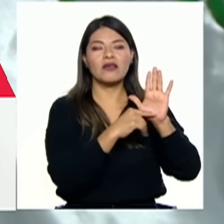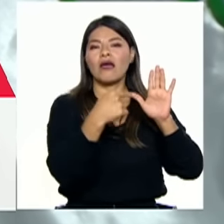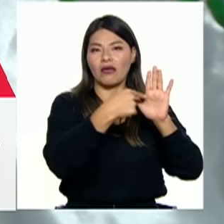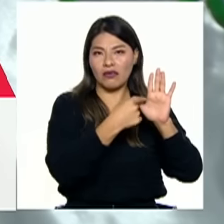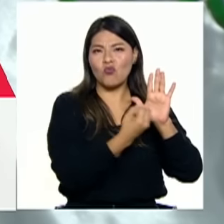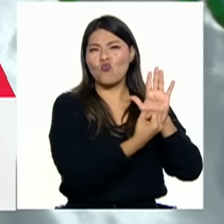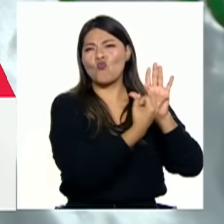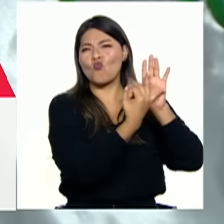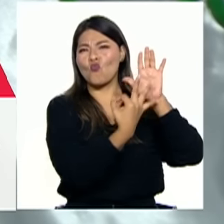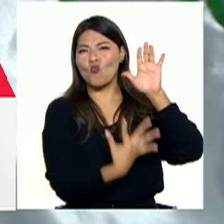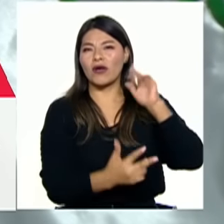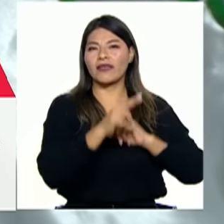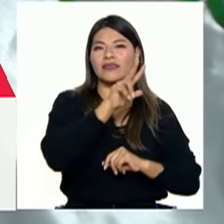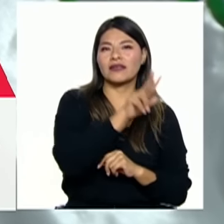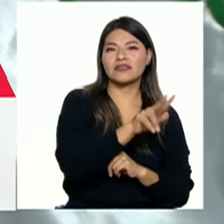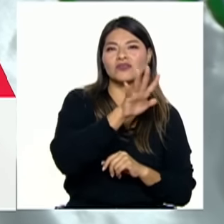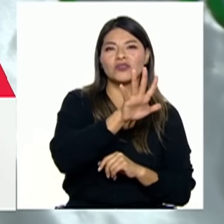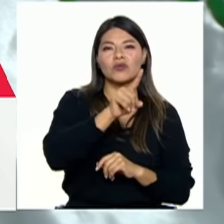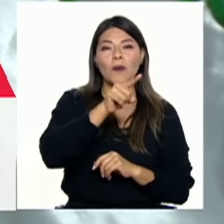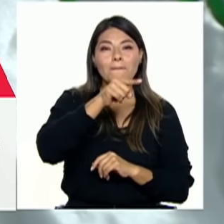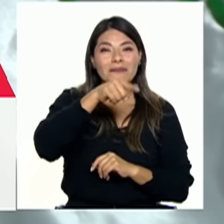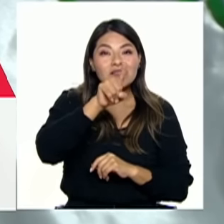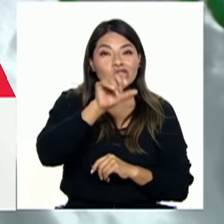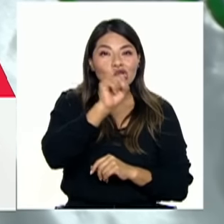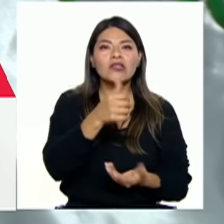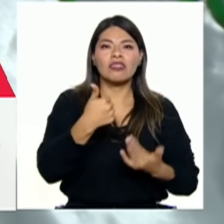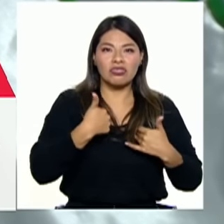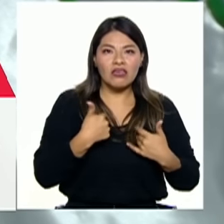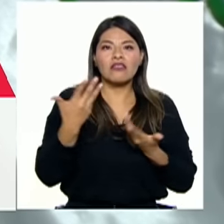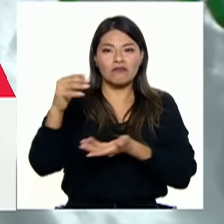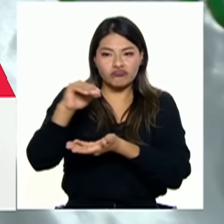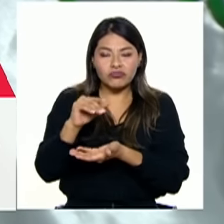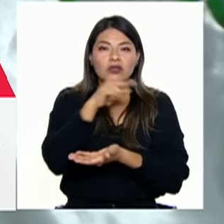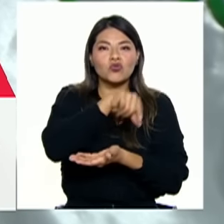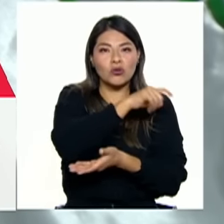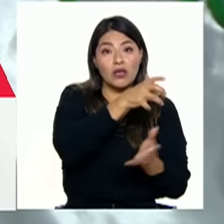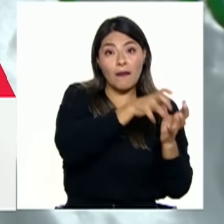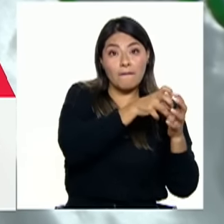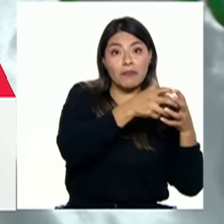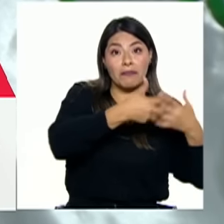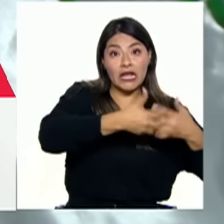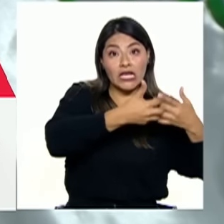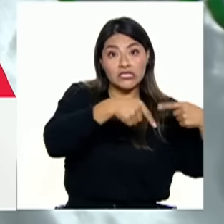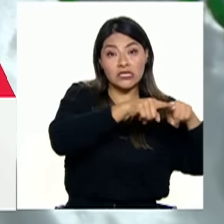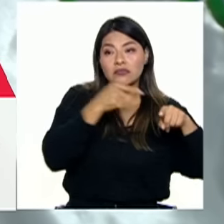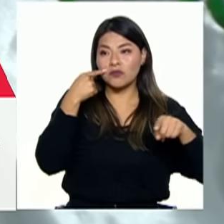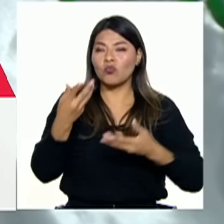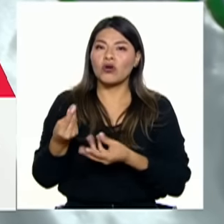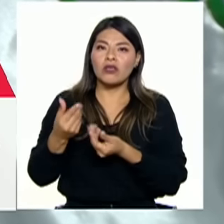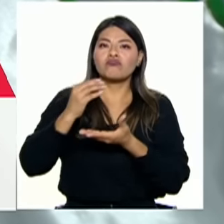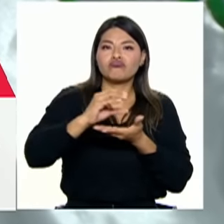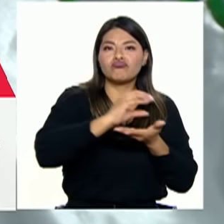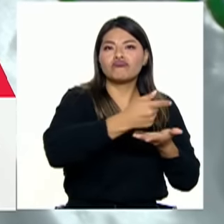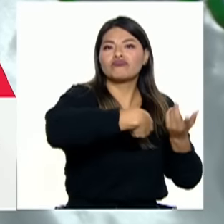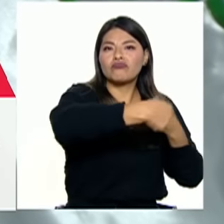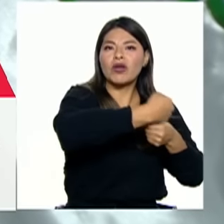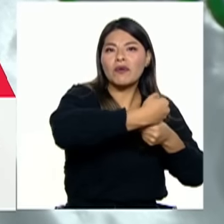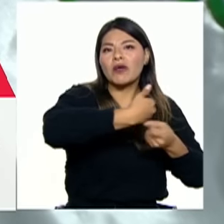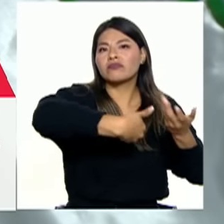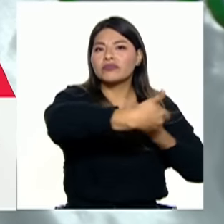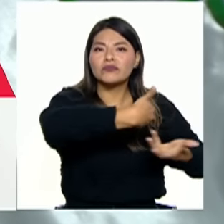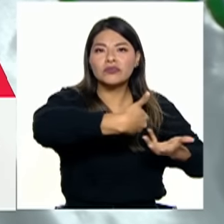más de 351 millones de soles, lo que permitirá poner en marcha por primera vez